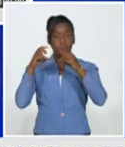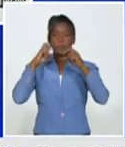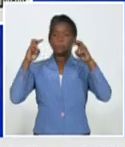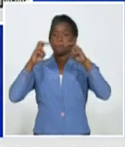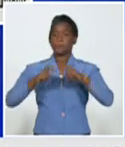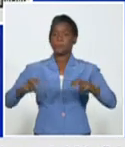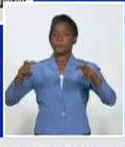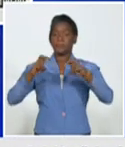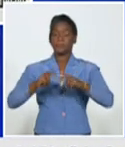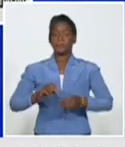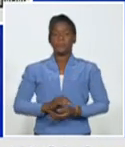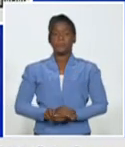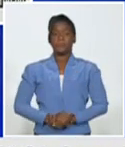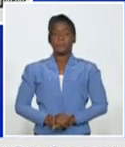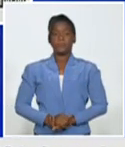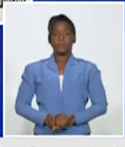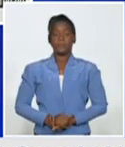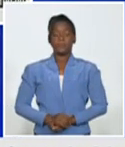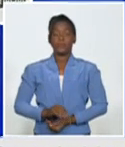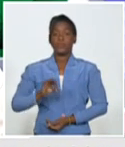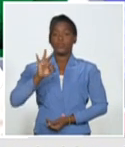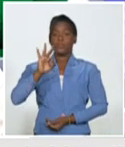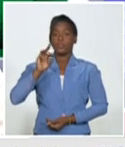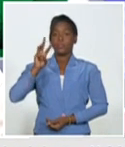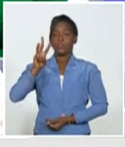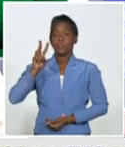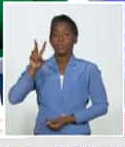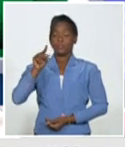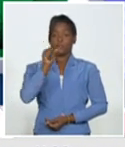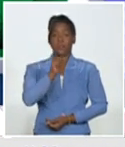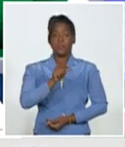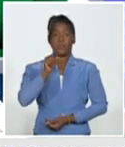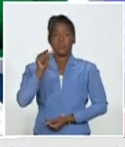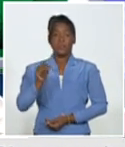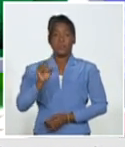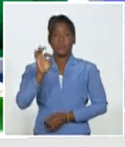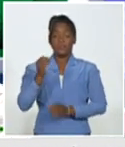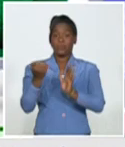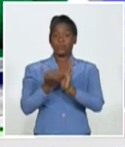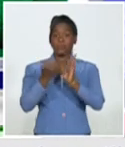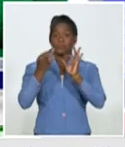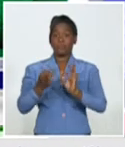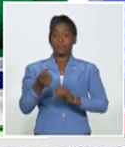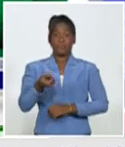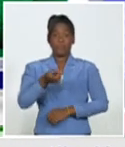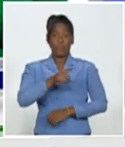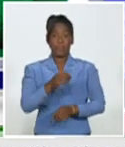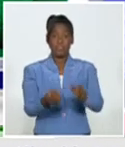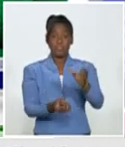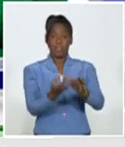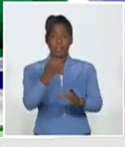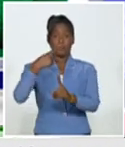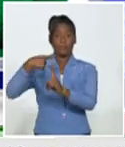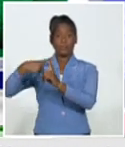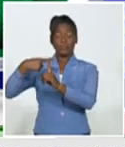los 832 personas que se confirmaron ayer con la